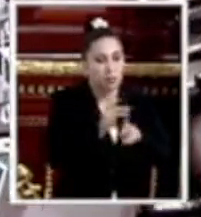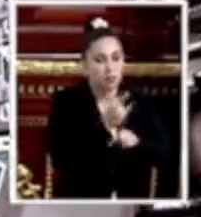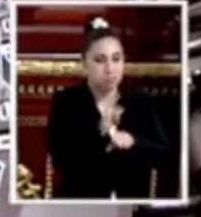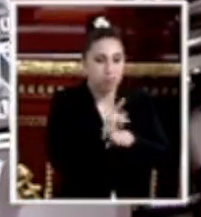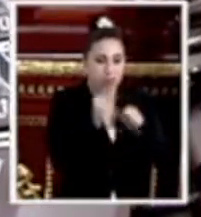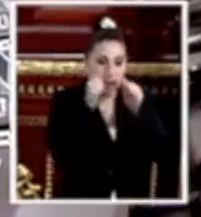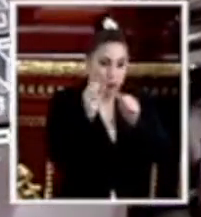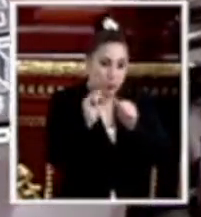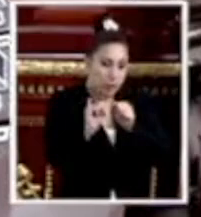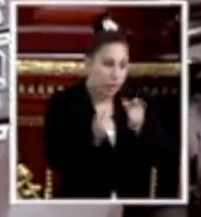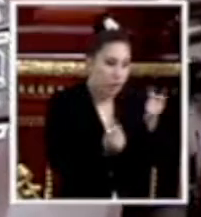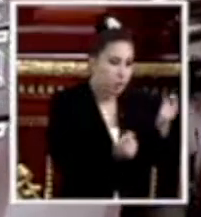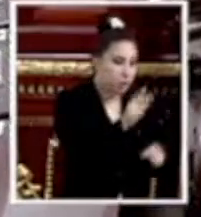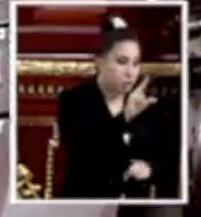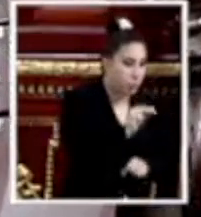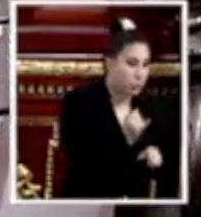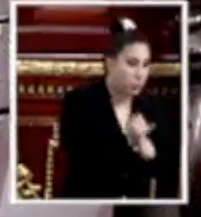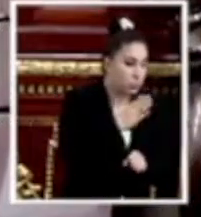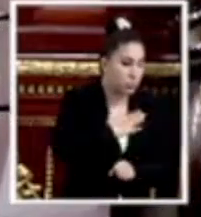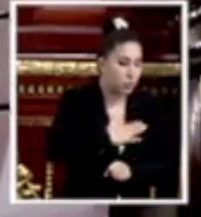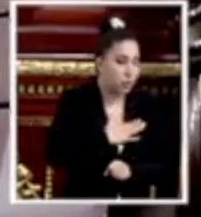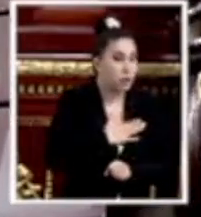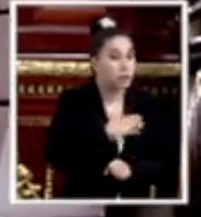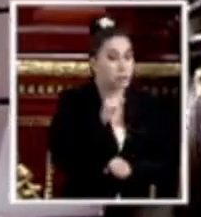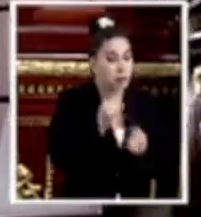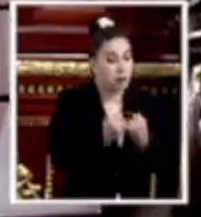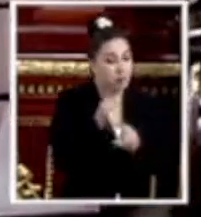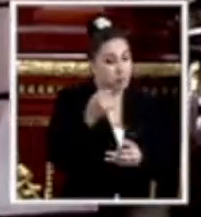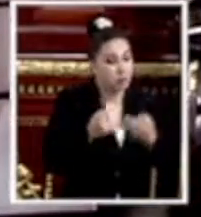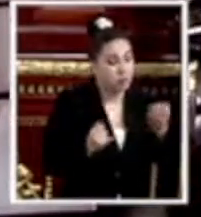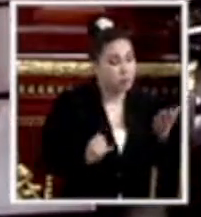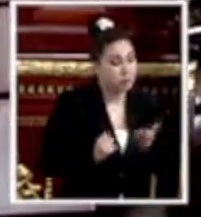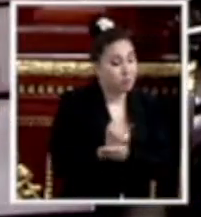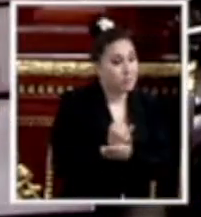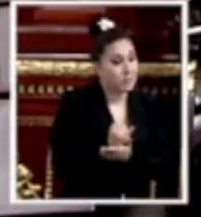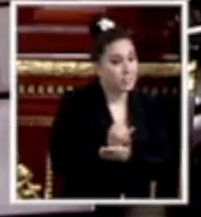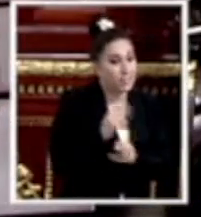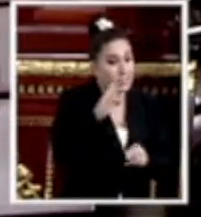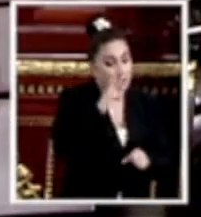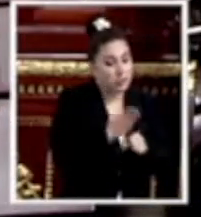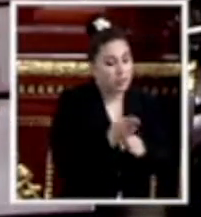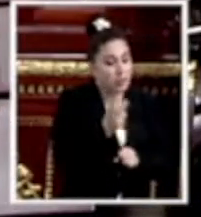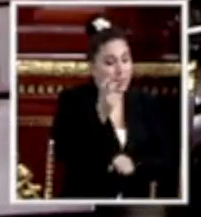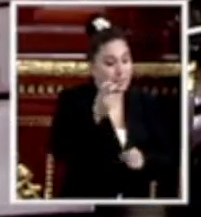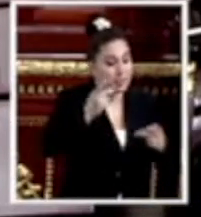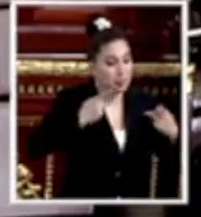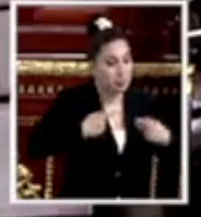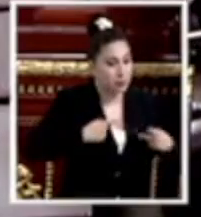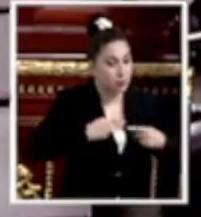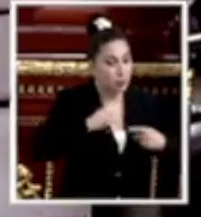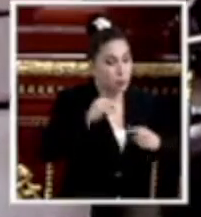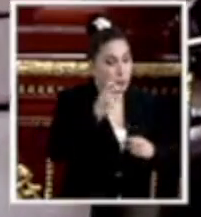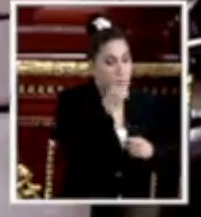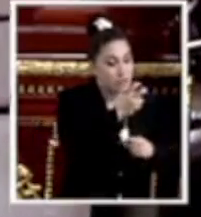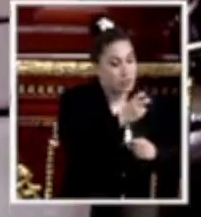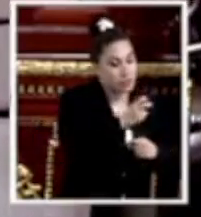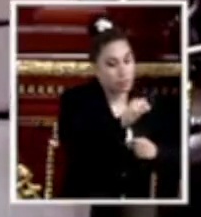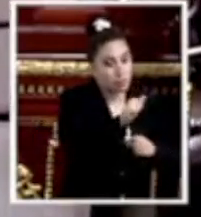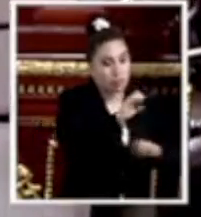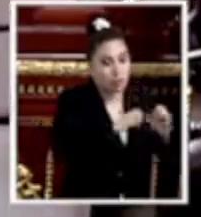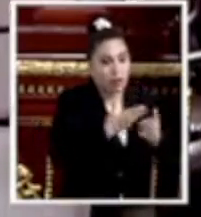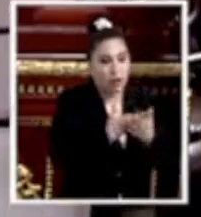e incluso de que quien determine la responsabilidad de la conducta antijurídica penal y aplicable haga un